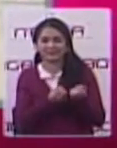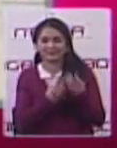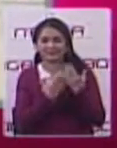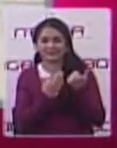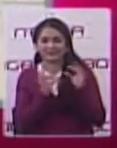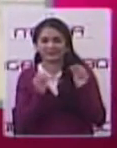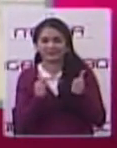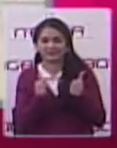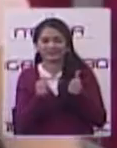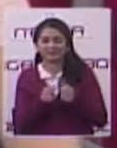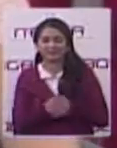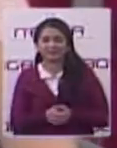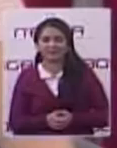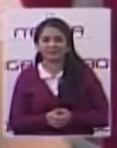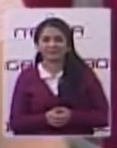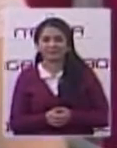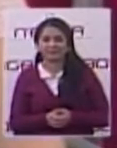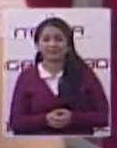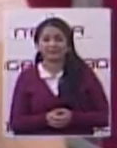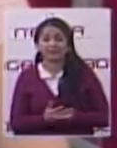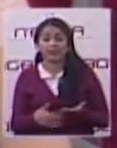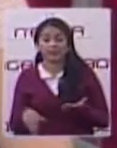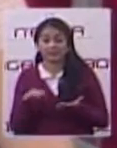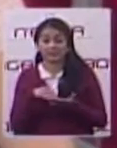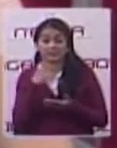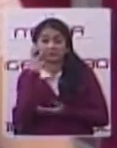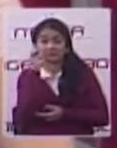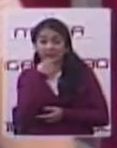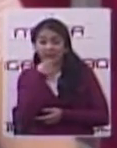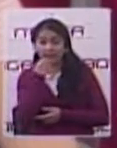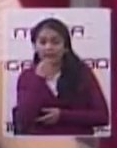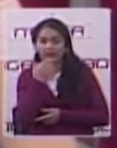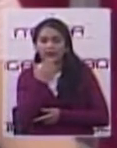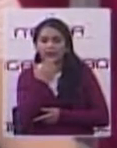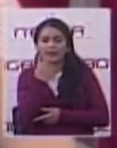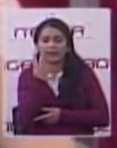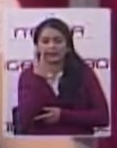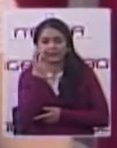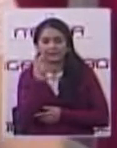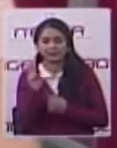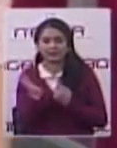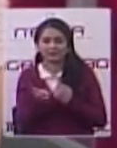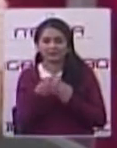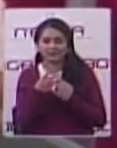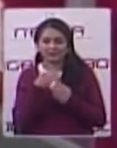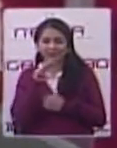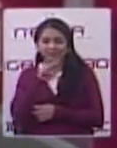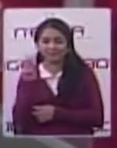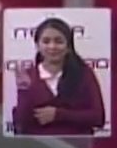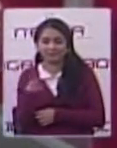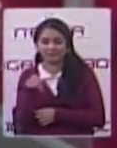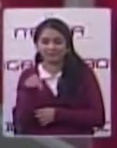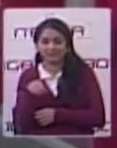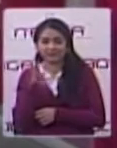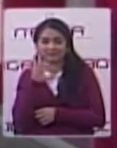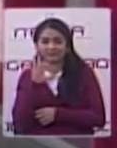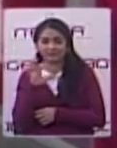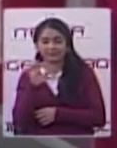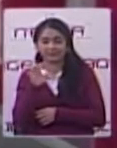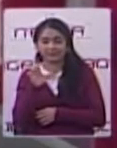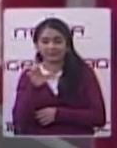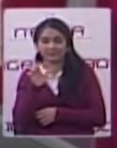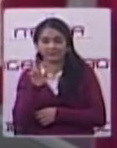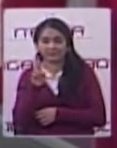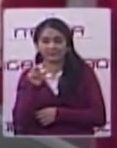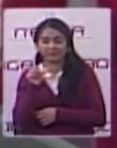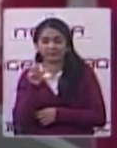Anita, Anita. Si ustedes, amigos televidentes, quieren ver nuevamente esta entrevista, los invito a ingresar en nuestra página web en www.telerama.es, en la